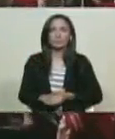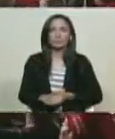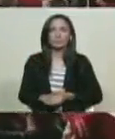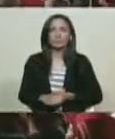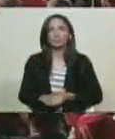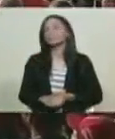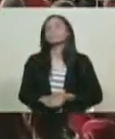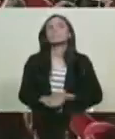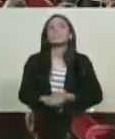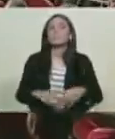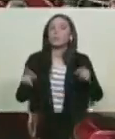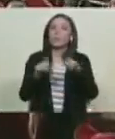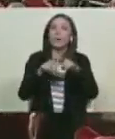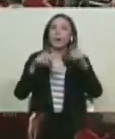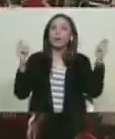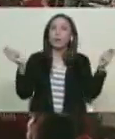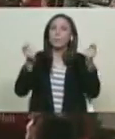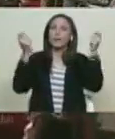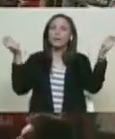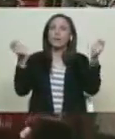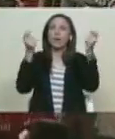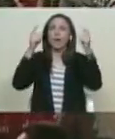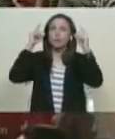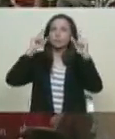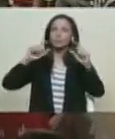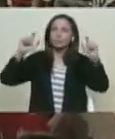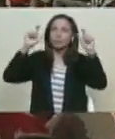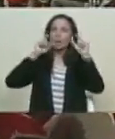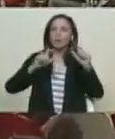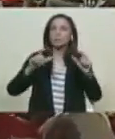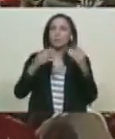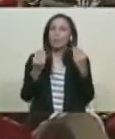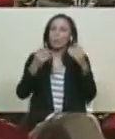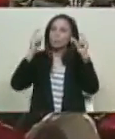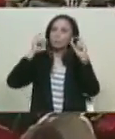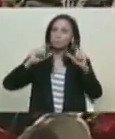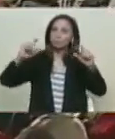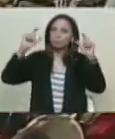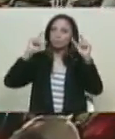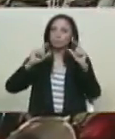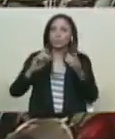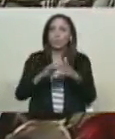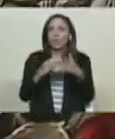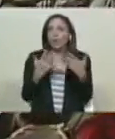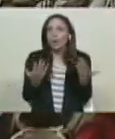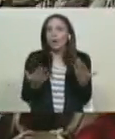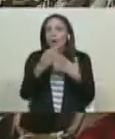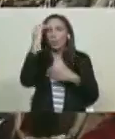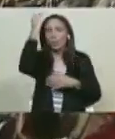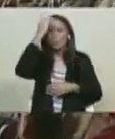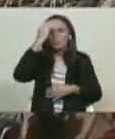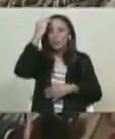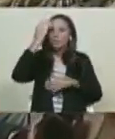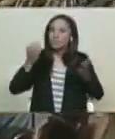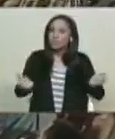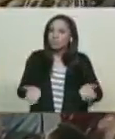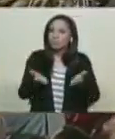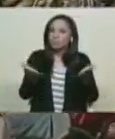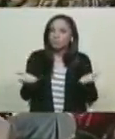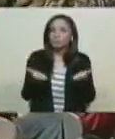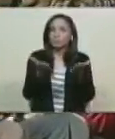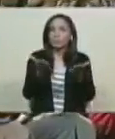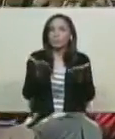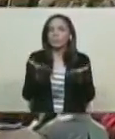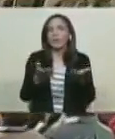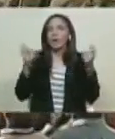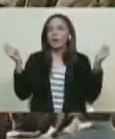Una campaña pedagógica que educa al pueblo, una campaña creadora de conciencia, una